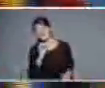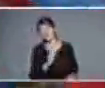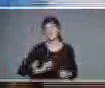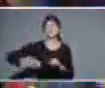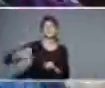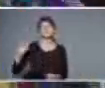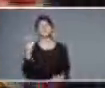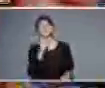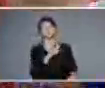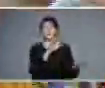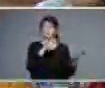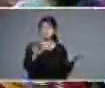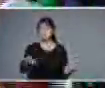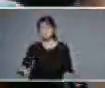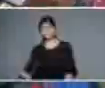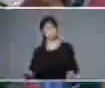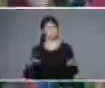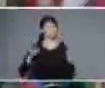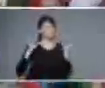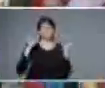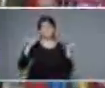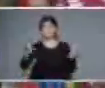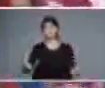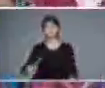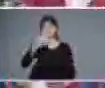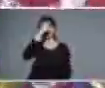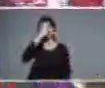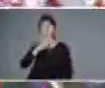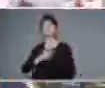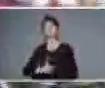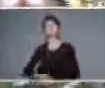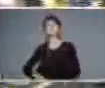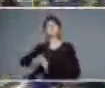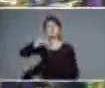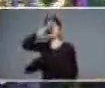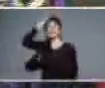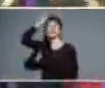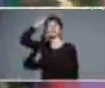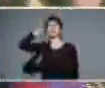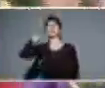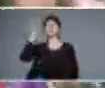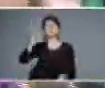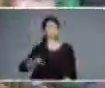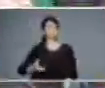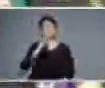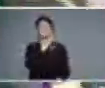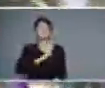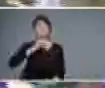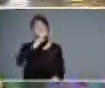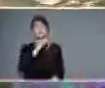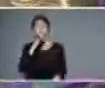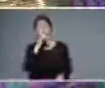siempre siempre Pio siempre cantando solo